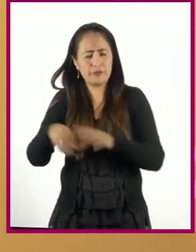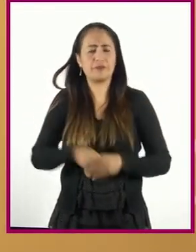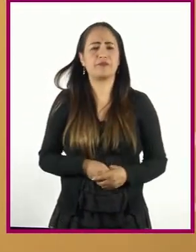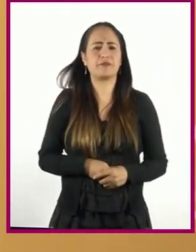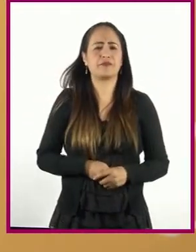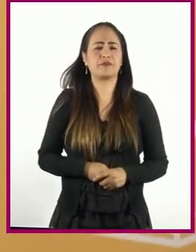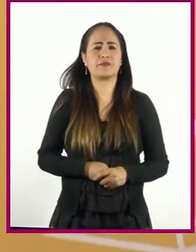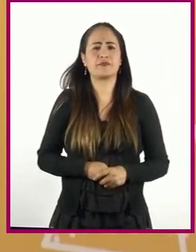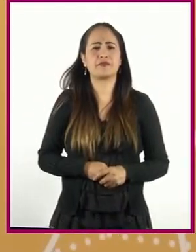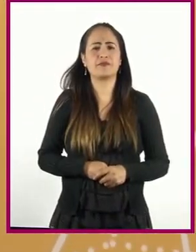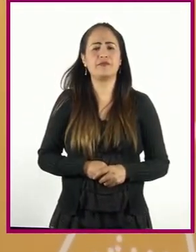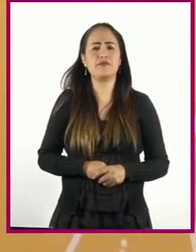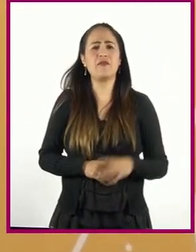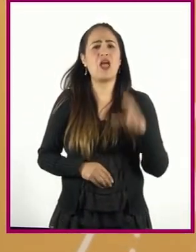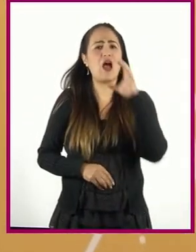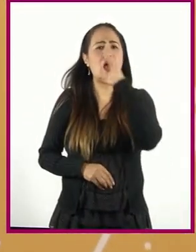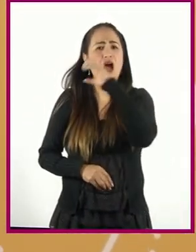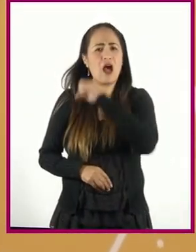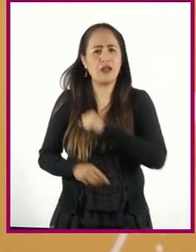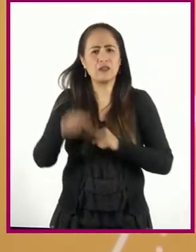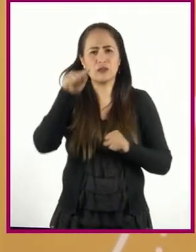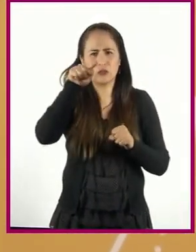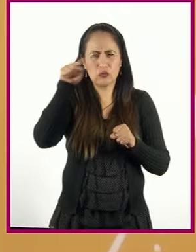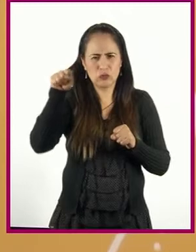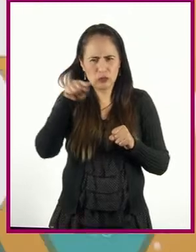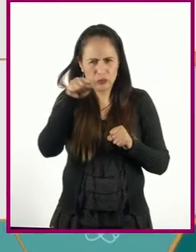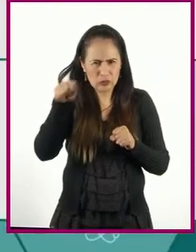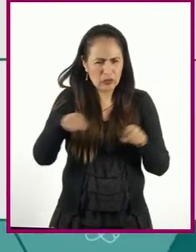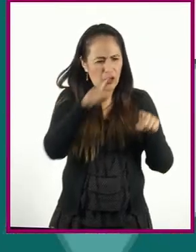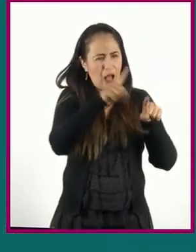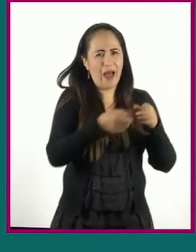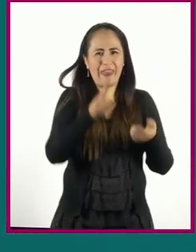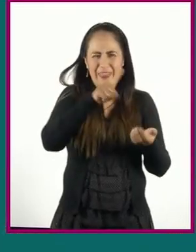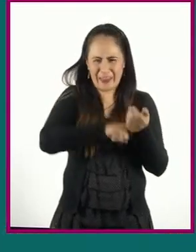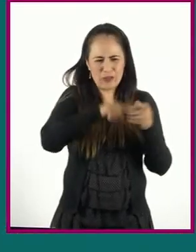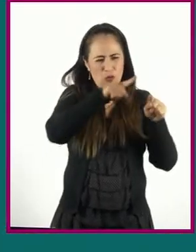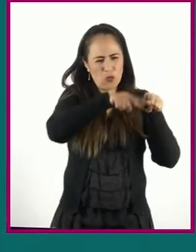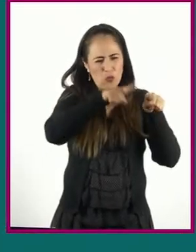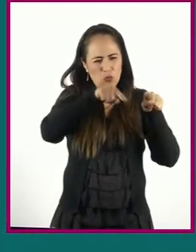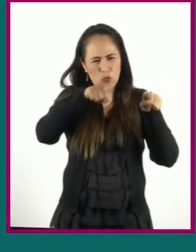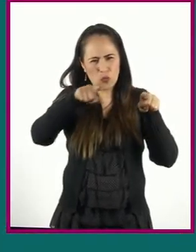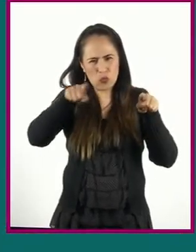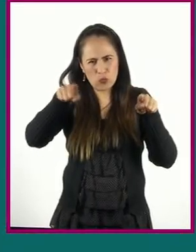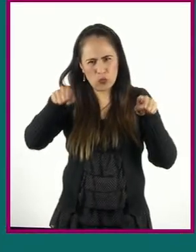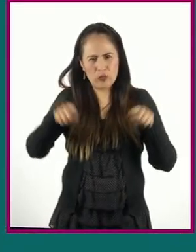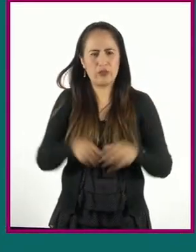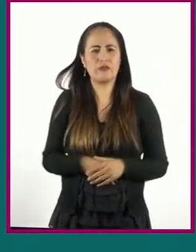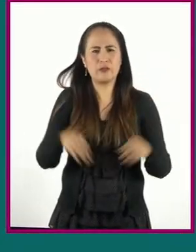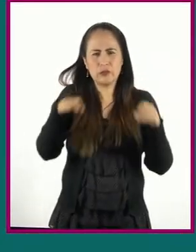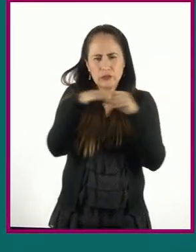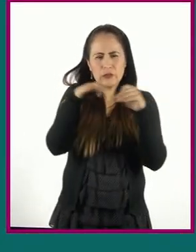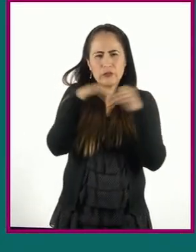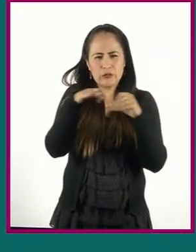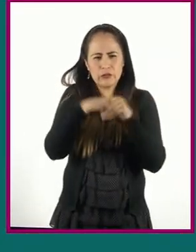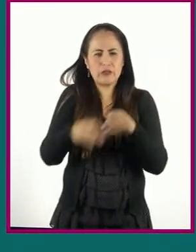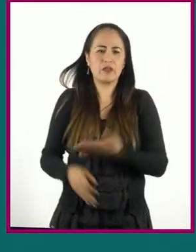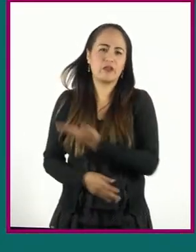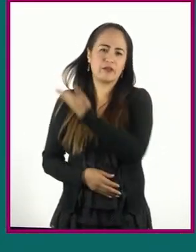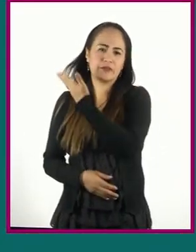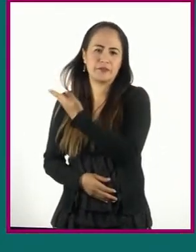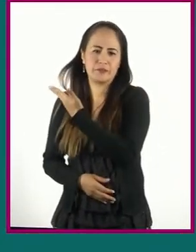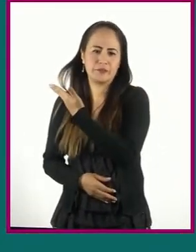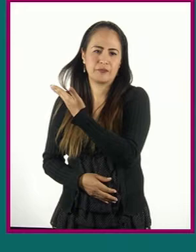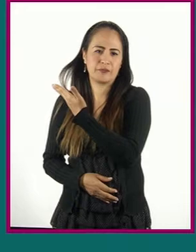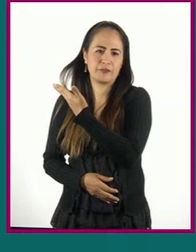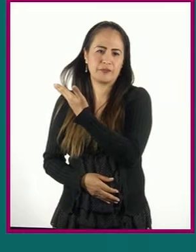horno de microondas, este funciona utilizando ondas electromagnéticas cuya frecuencia es de